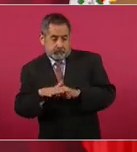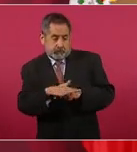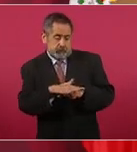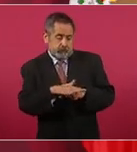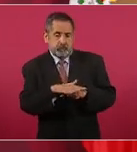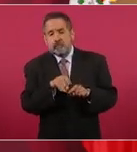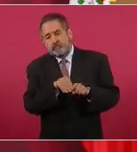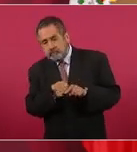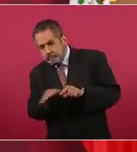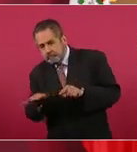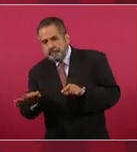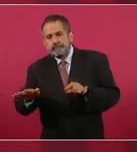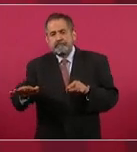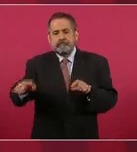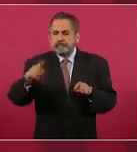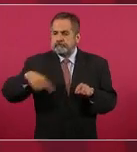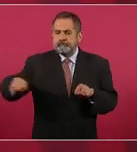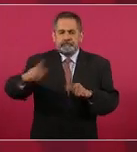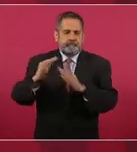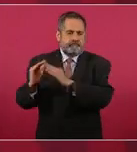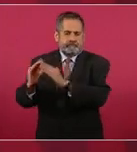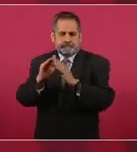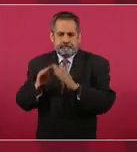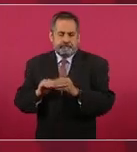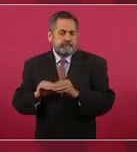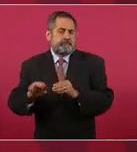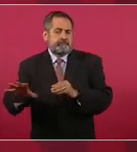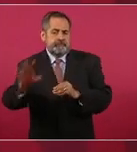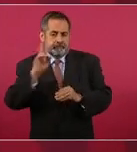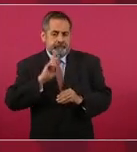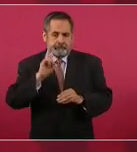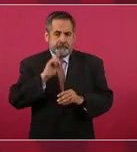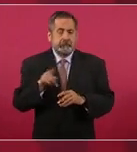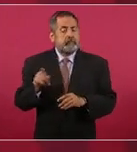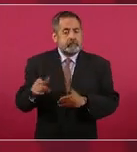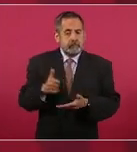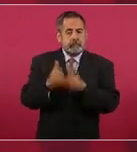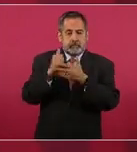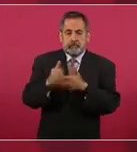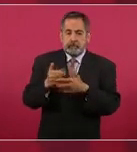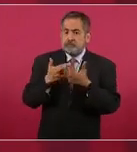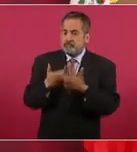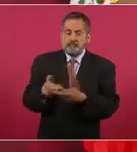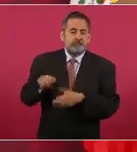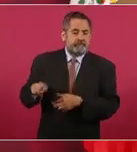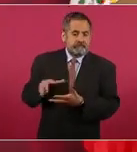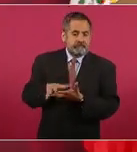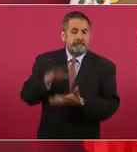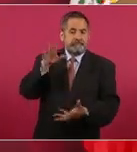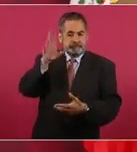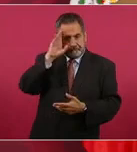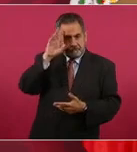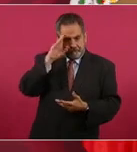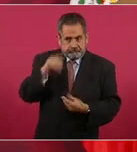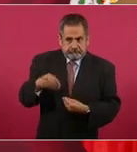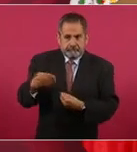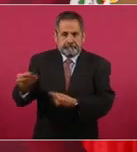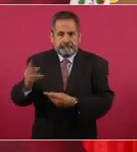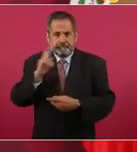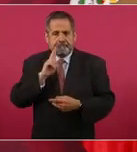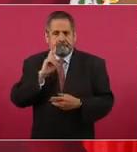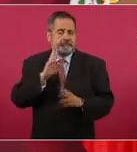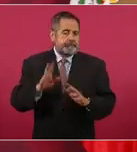ya destinando para el uso doméstico, porque esa sí es una cantidad, es un volumen considerable.